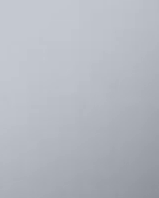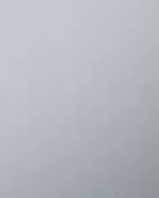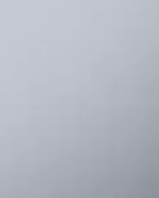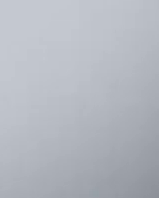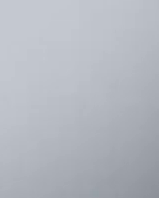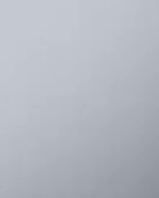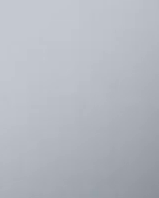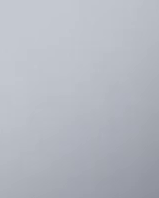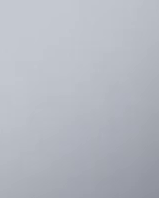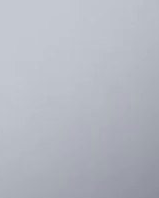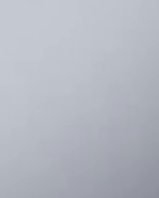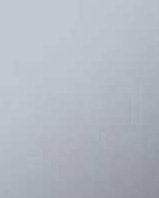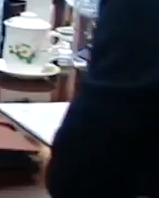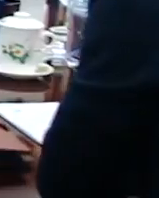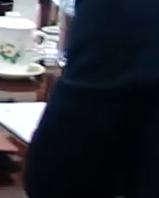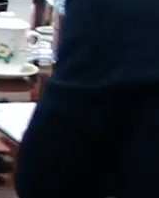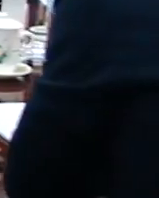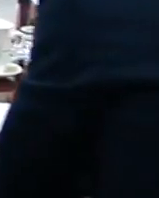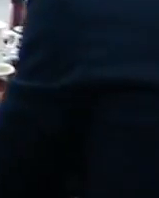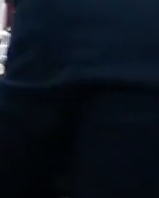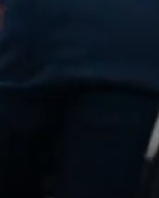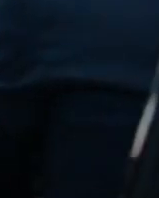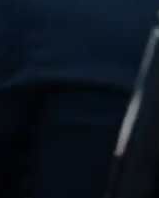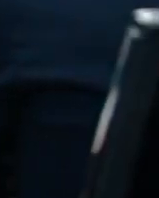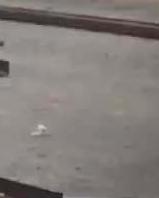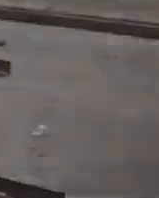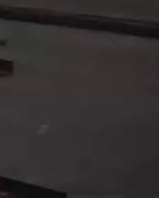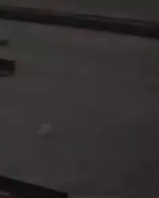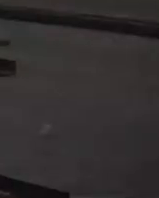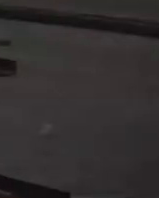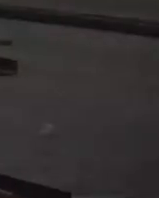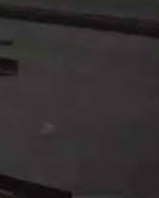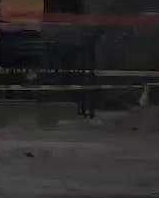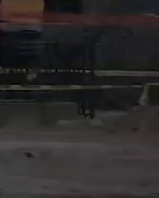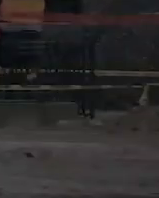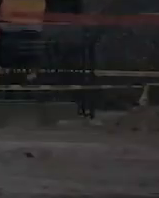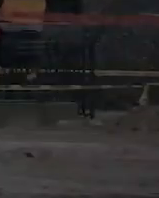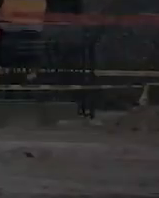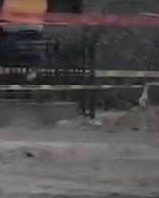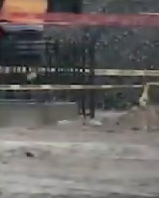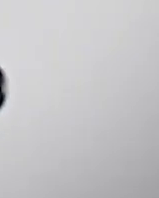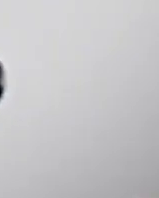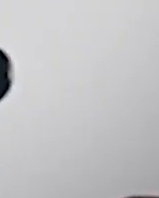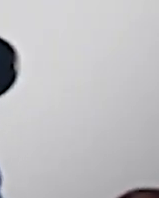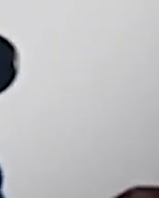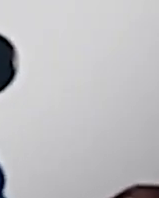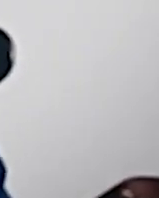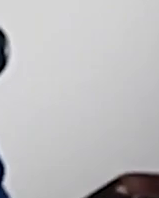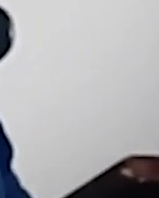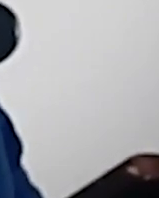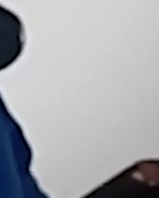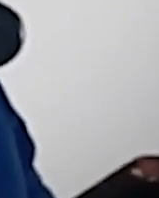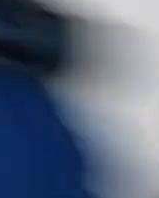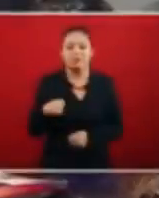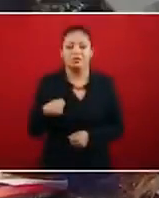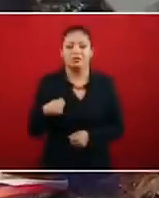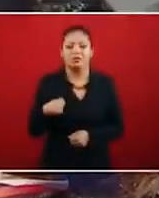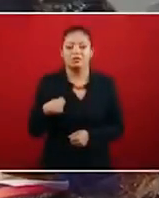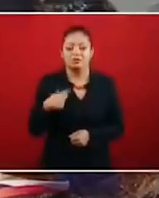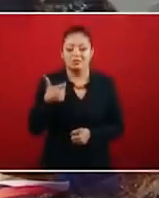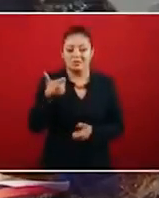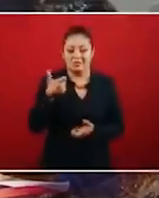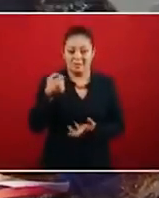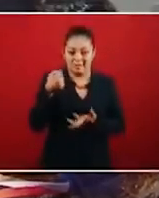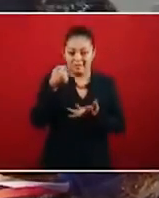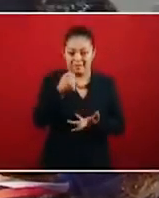favorita del expresidente Peña Nieto y a una megaconstructora china vetada por el Banco Mundial, que mandarla a cuarentena? ¿Qué